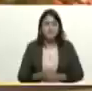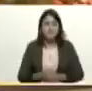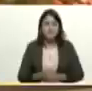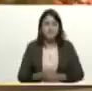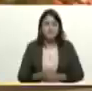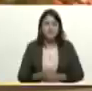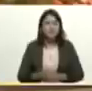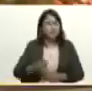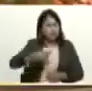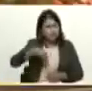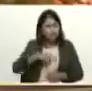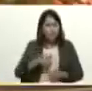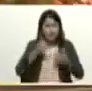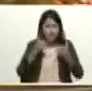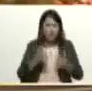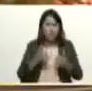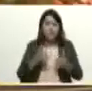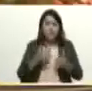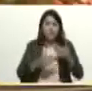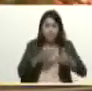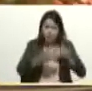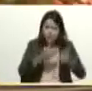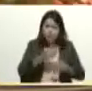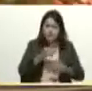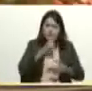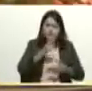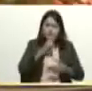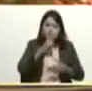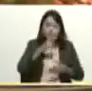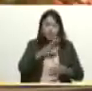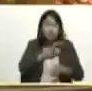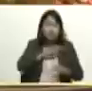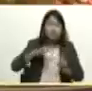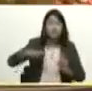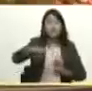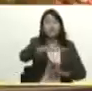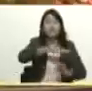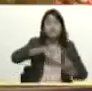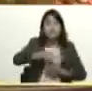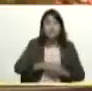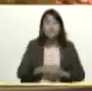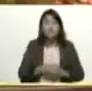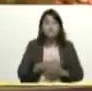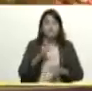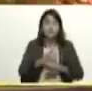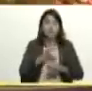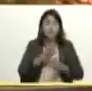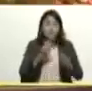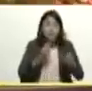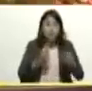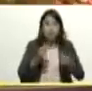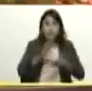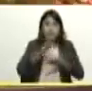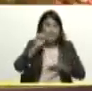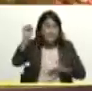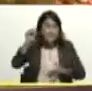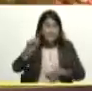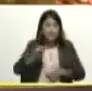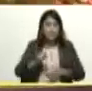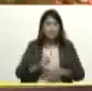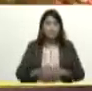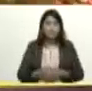complejo, difícil, conflictivo de una sociedad consumista, capitalista,